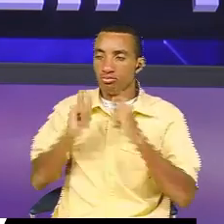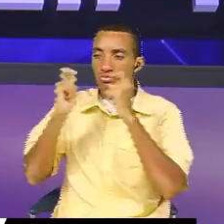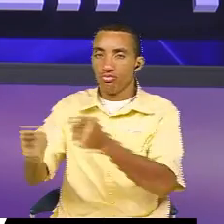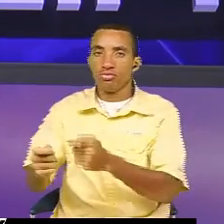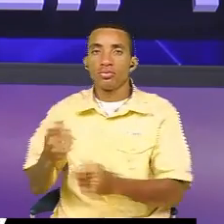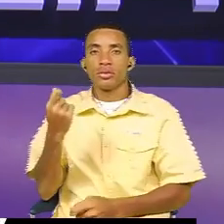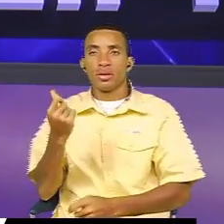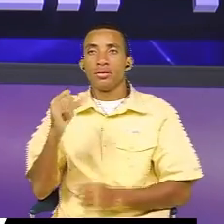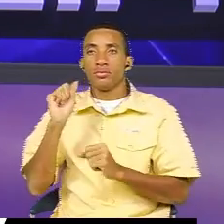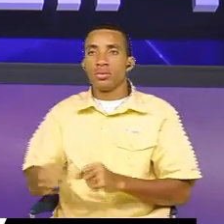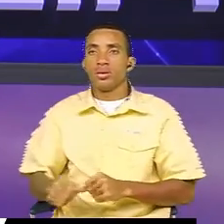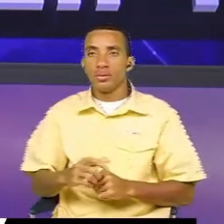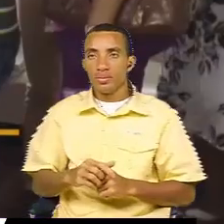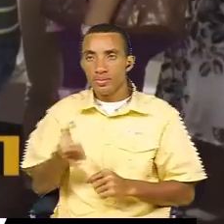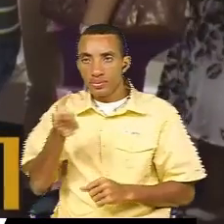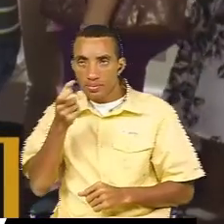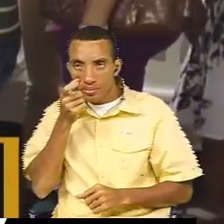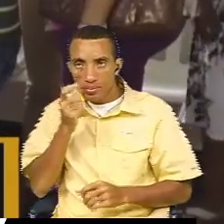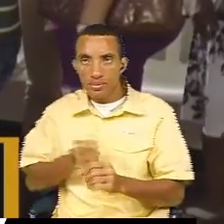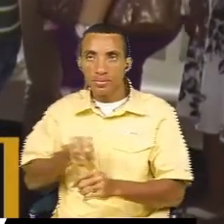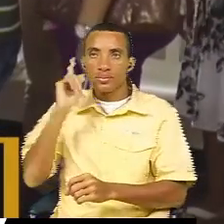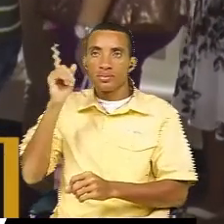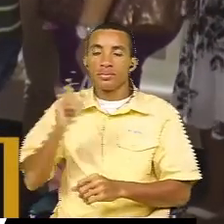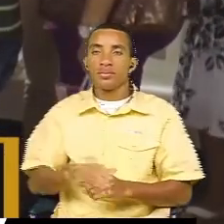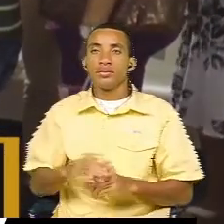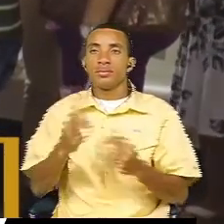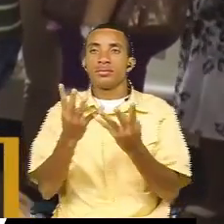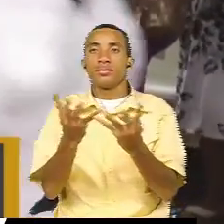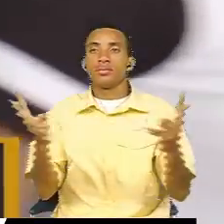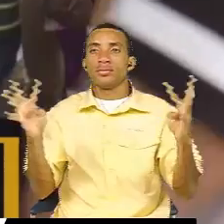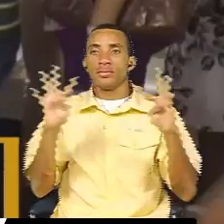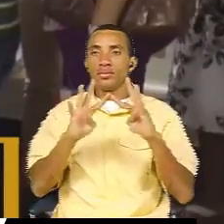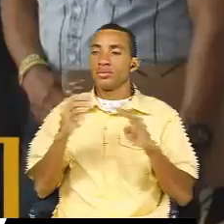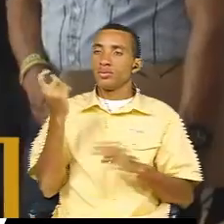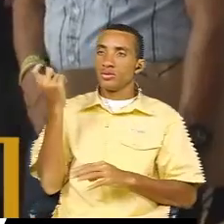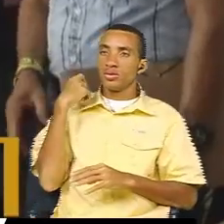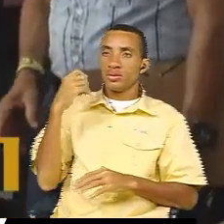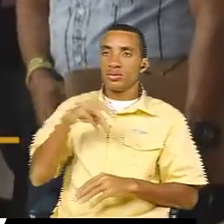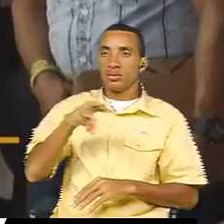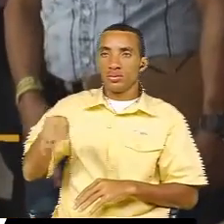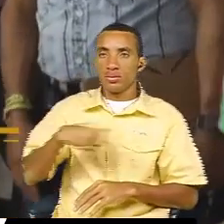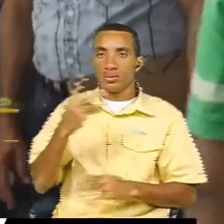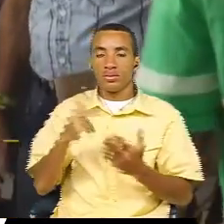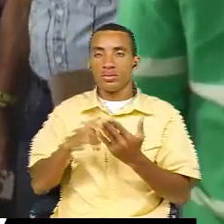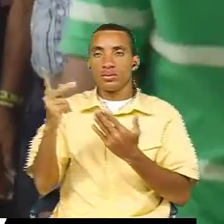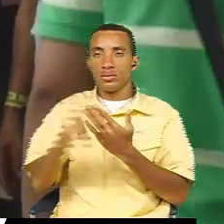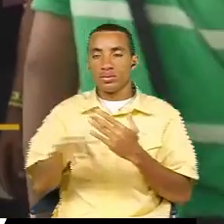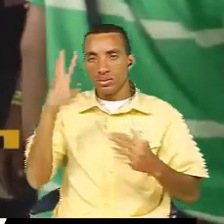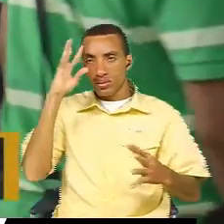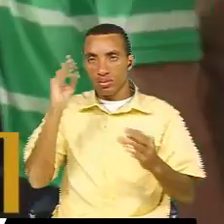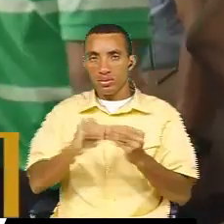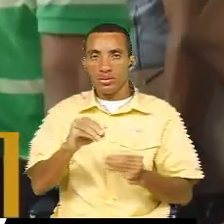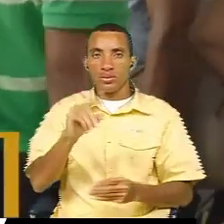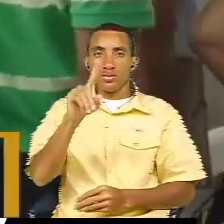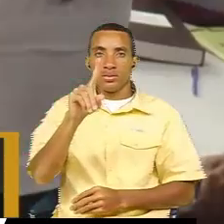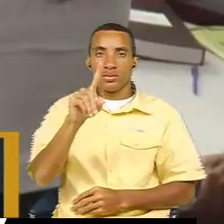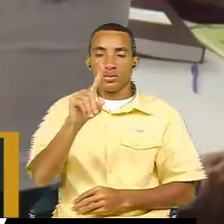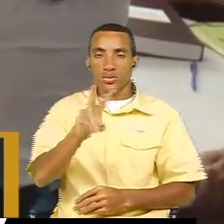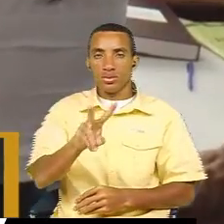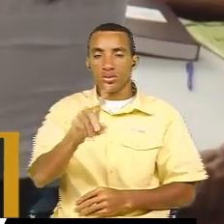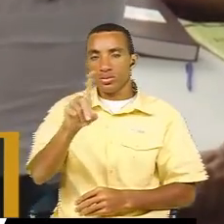control político. El Senado de la República aprobó el pasado miércoles el proyecto de acuerdo 267 de este año que